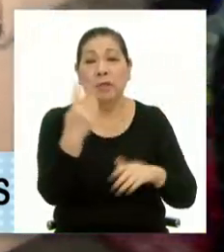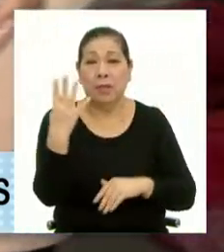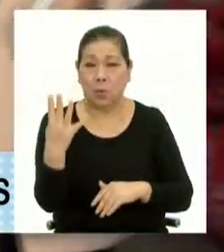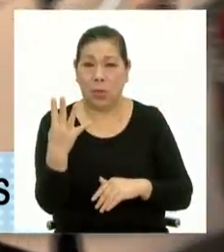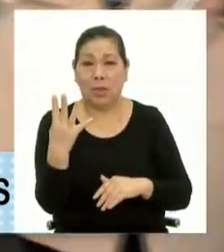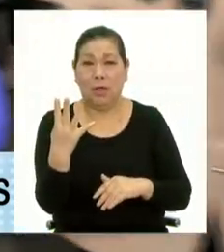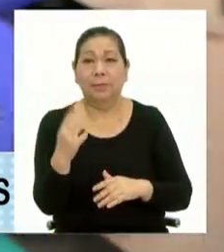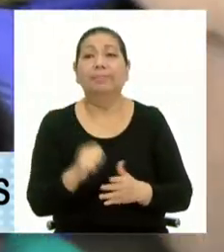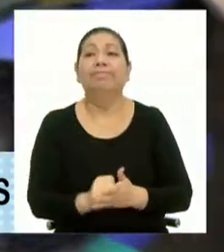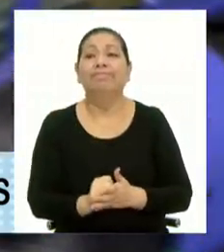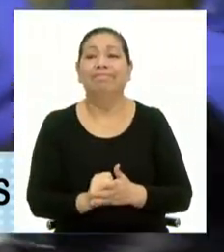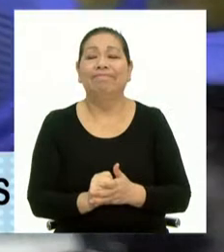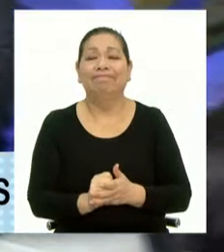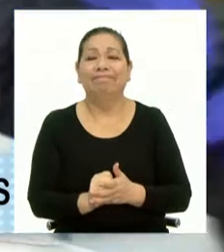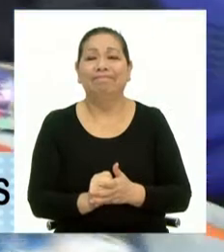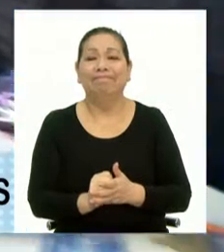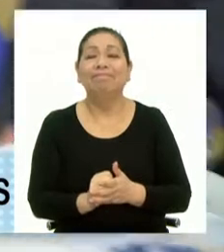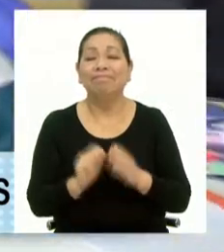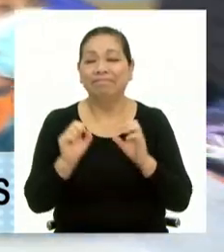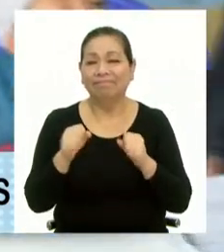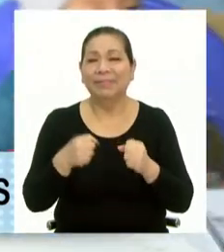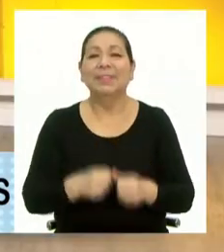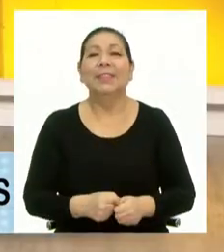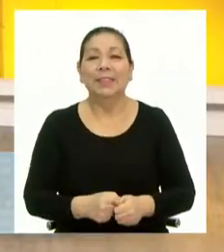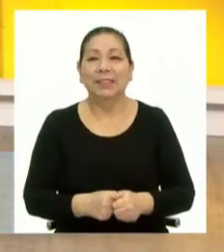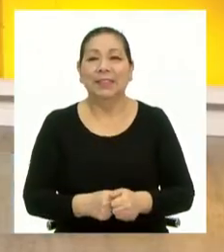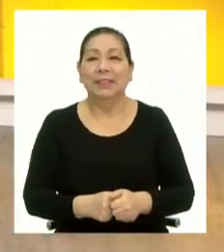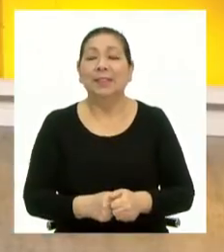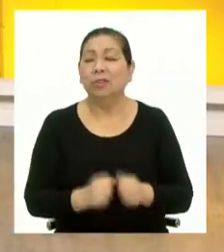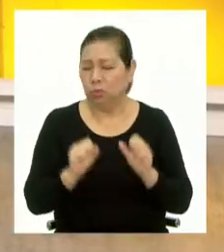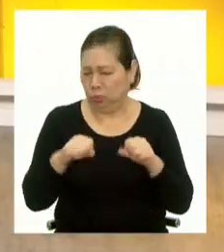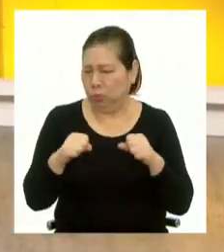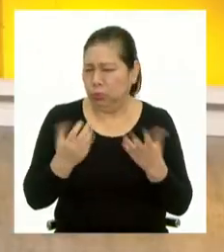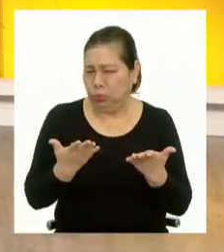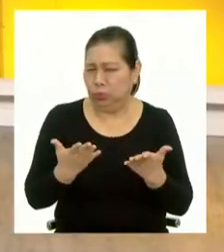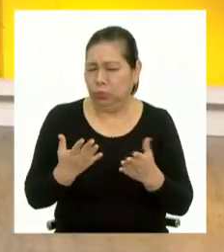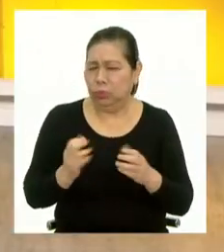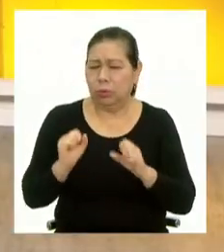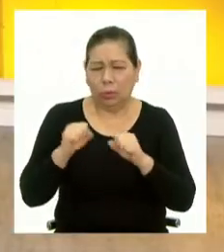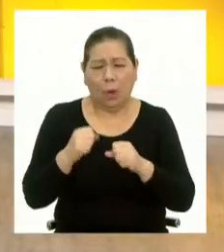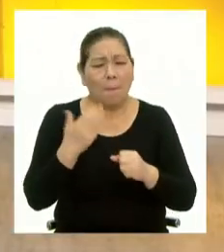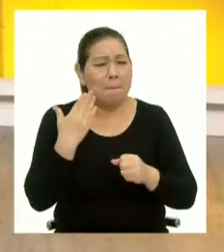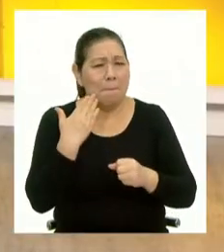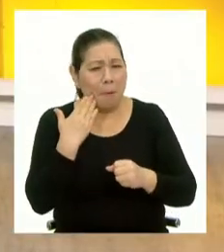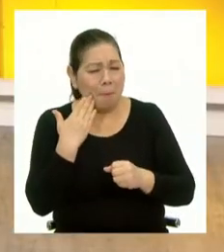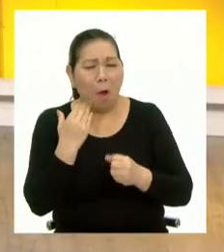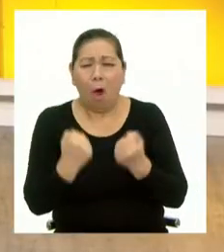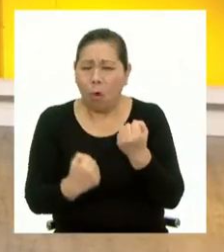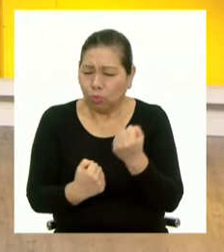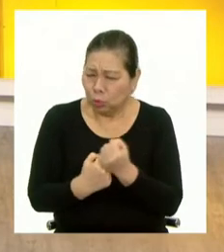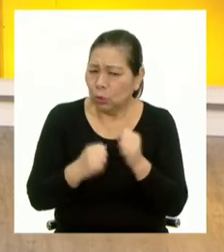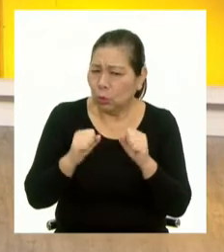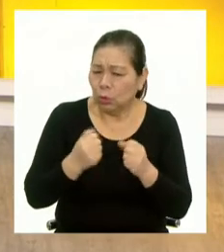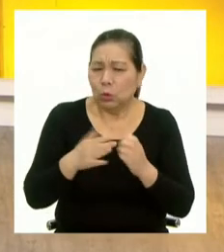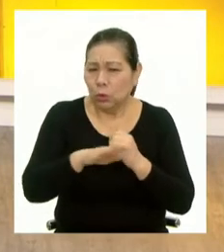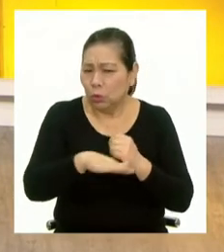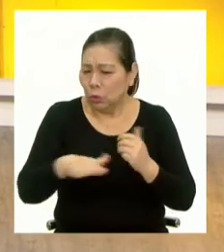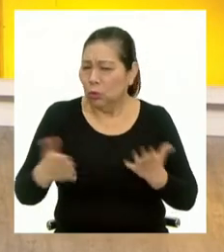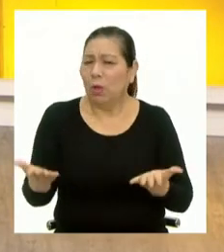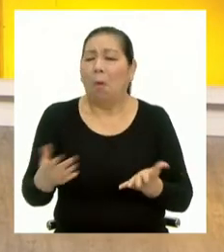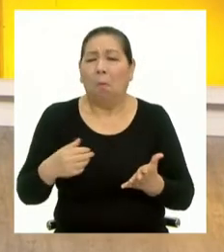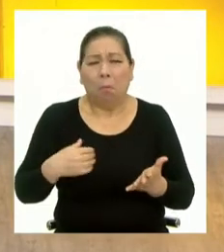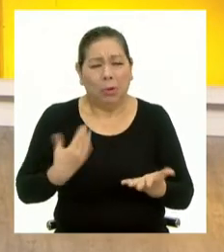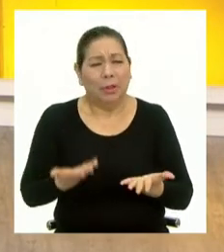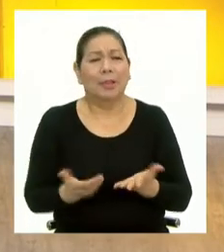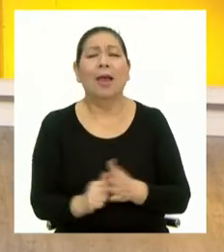962-27-2884. Paola. A Jimena Carrasco, por supuesto, es el esfuerzo que hacen las madres de familia también para que sus niños